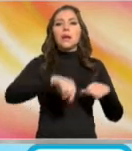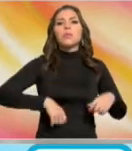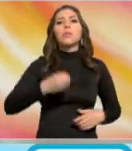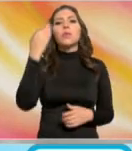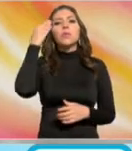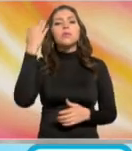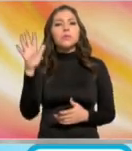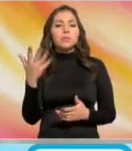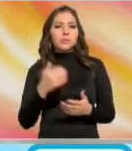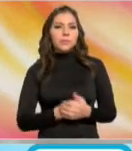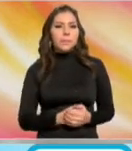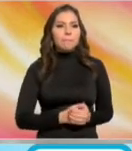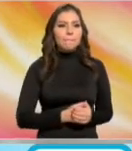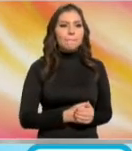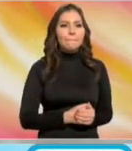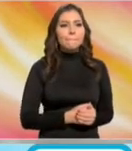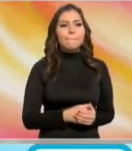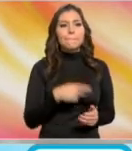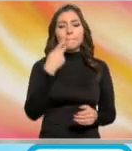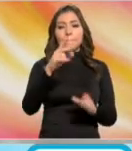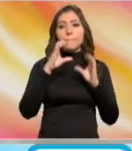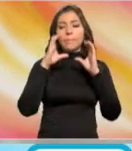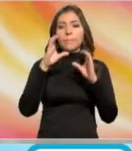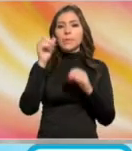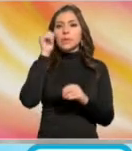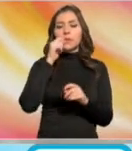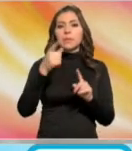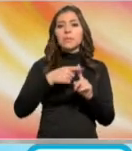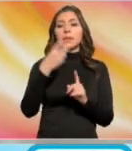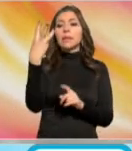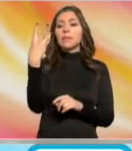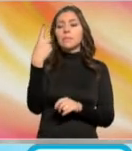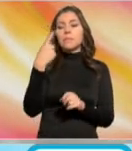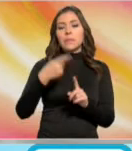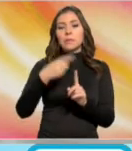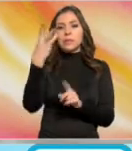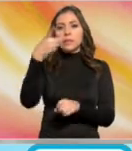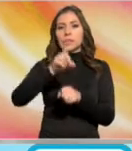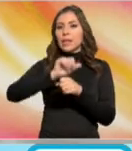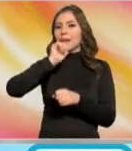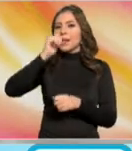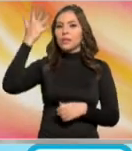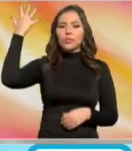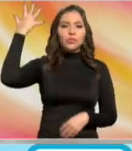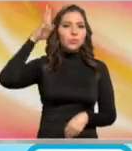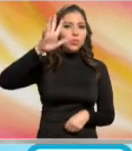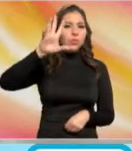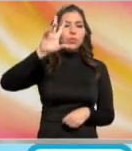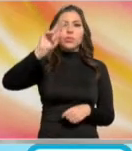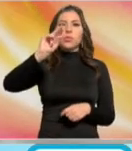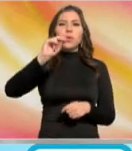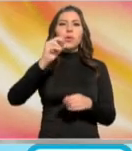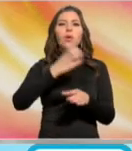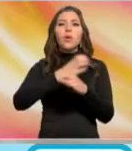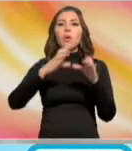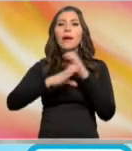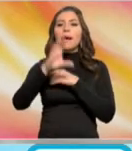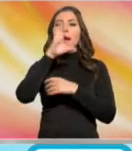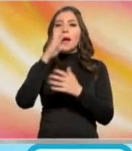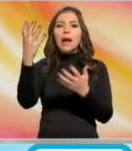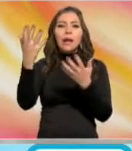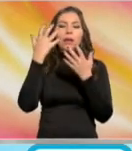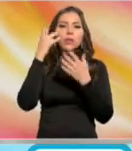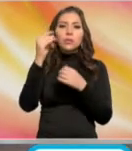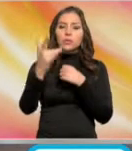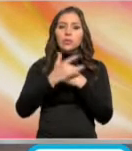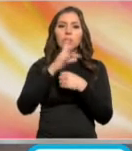debería tener? Los cuidados esenciales son los primeros 3 días, no asolearse, no exponerse a objetos calientes